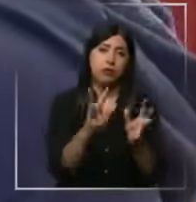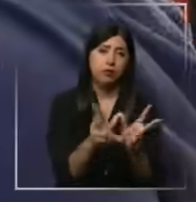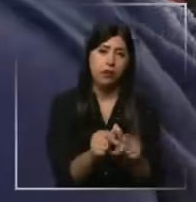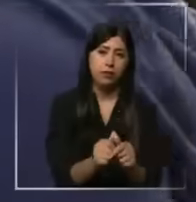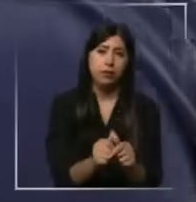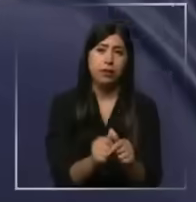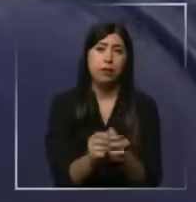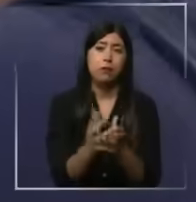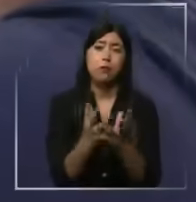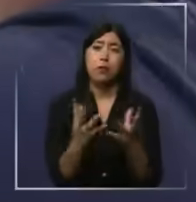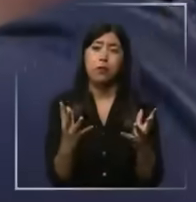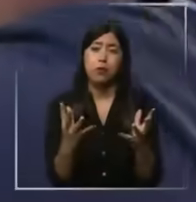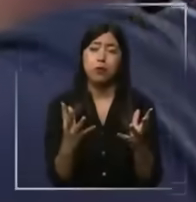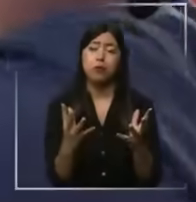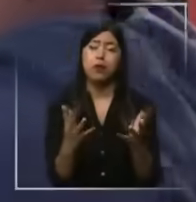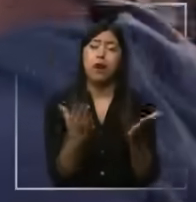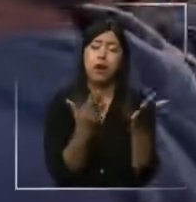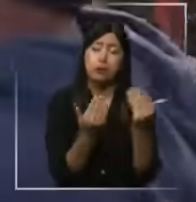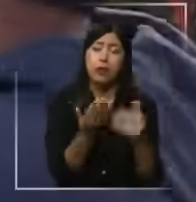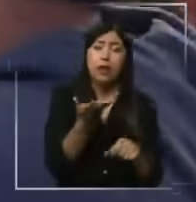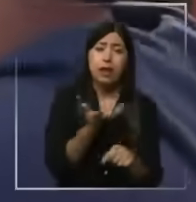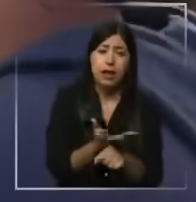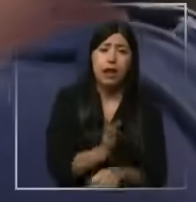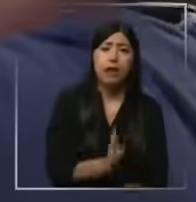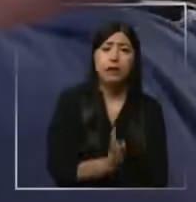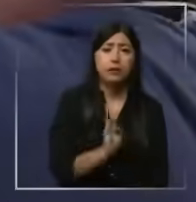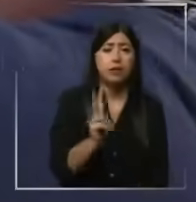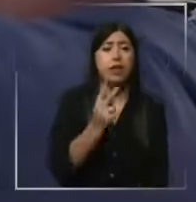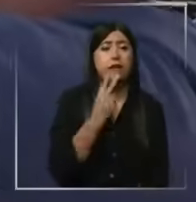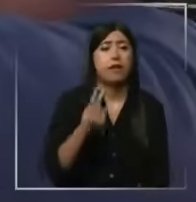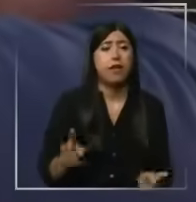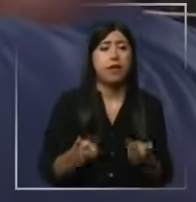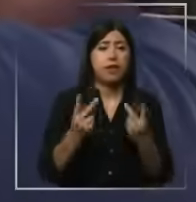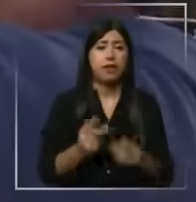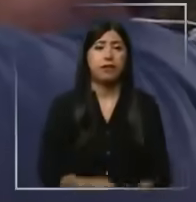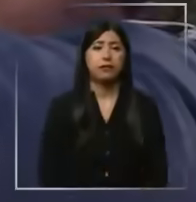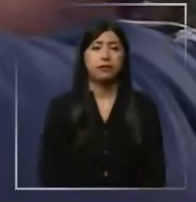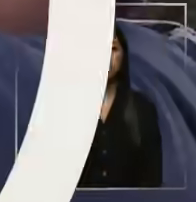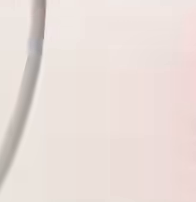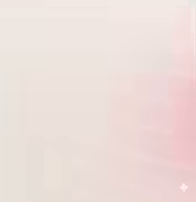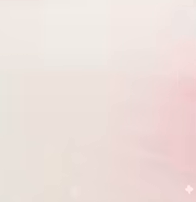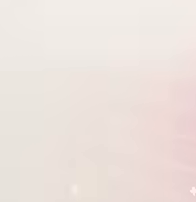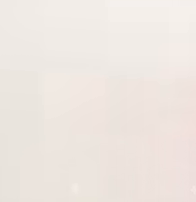porque muchos de ellos no pierden la esperanza de que estén con vida.